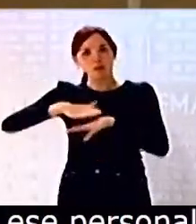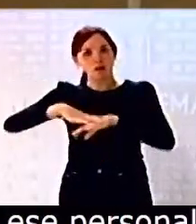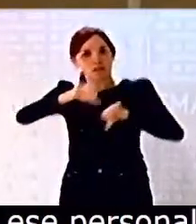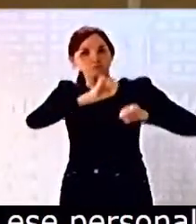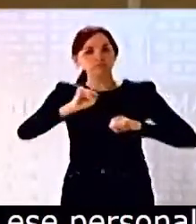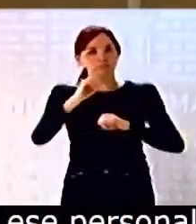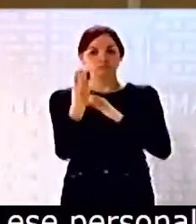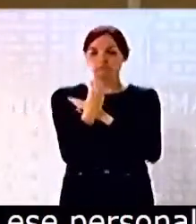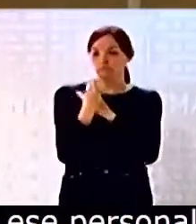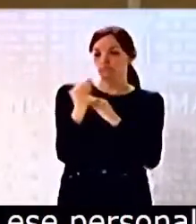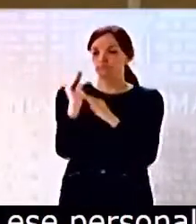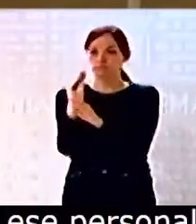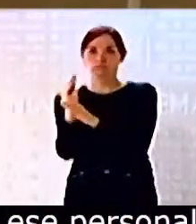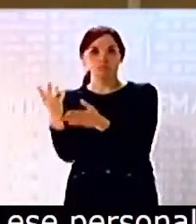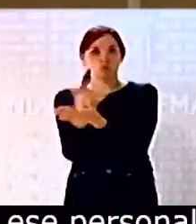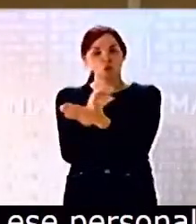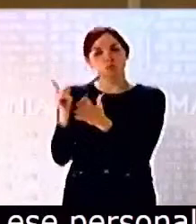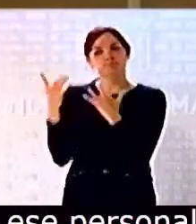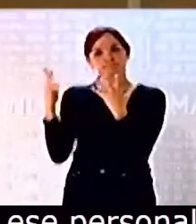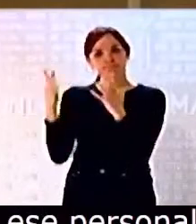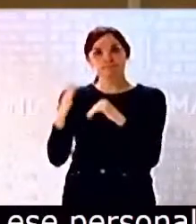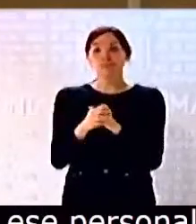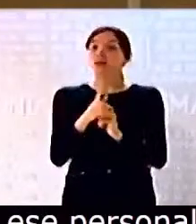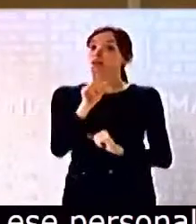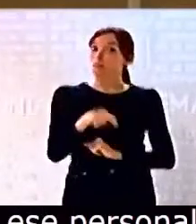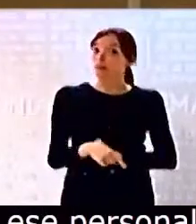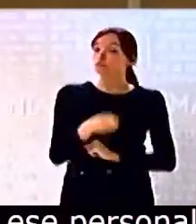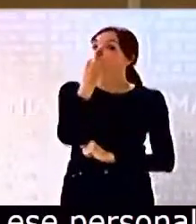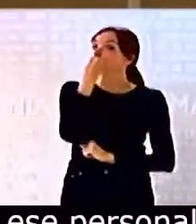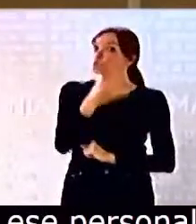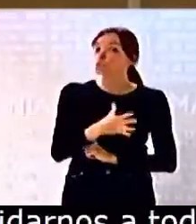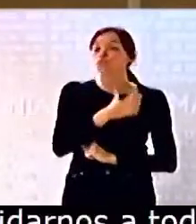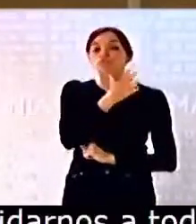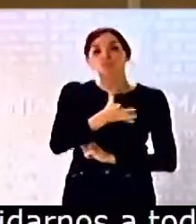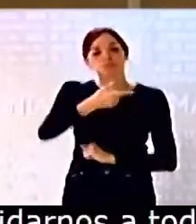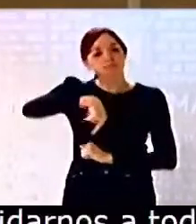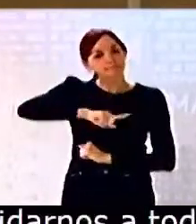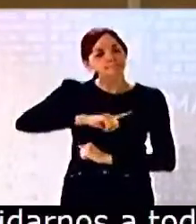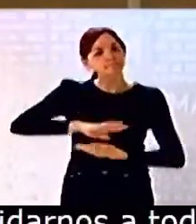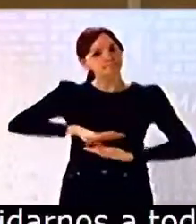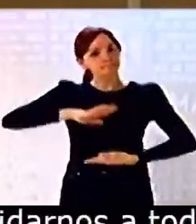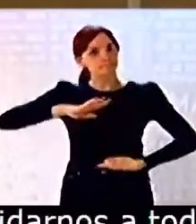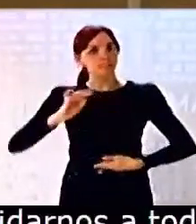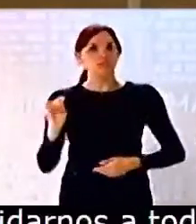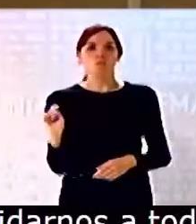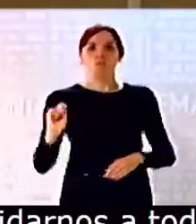todos. Y además tenemos que felicitarnos también porque hemos sido capaces